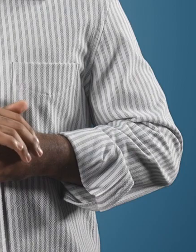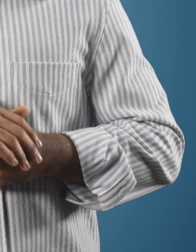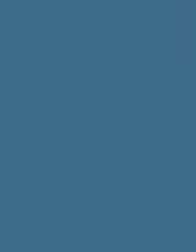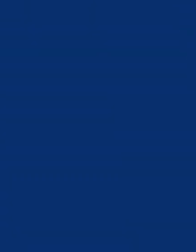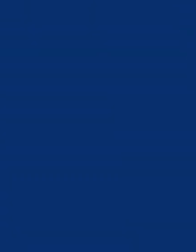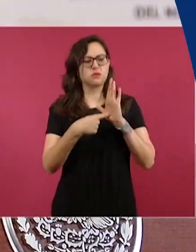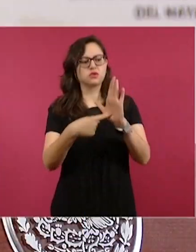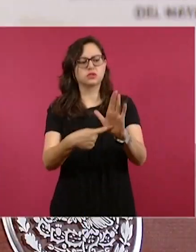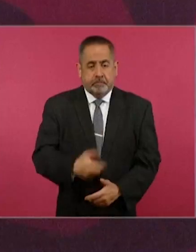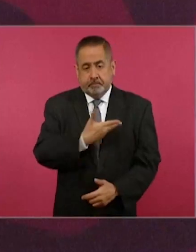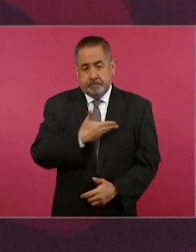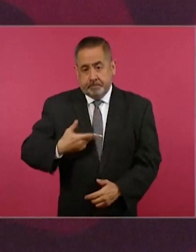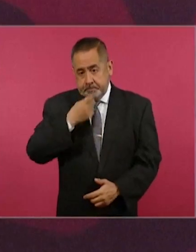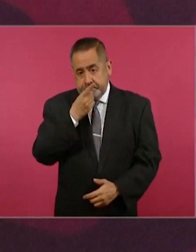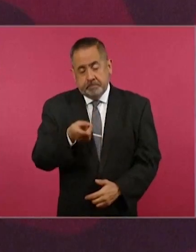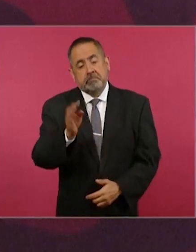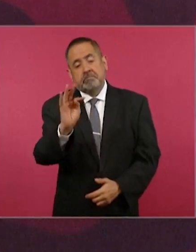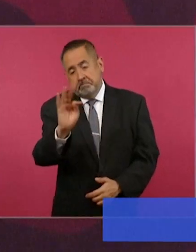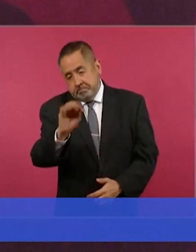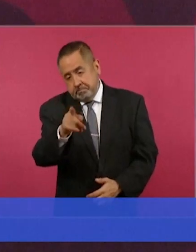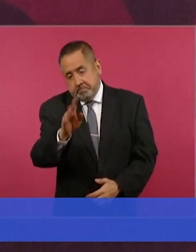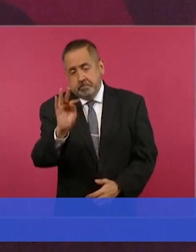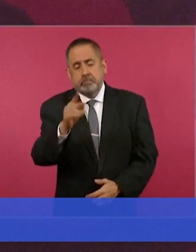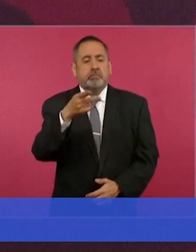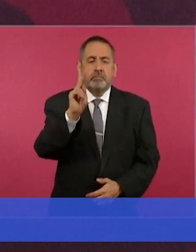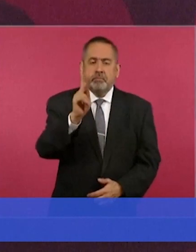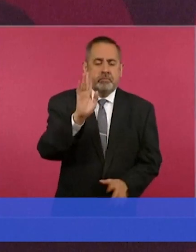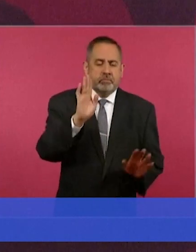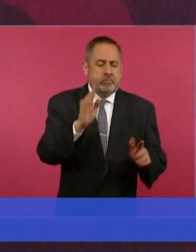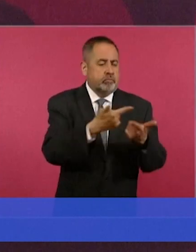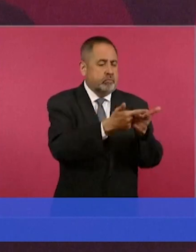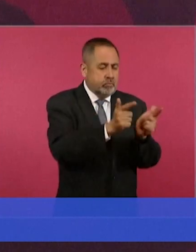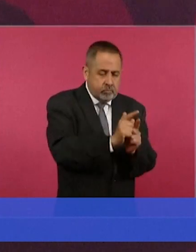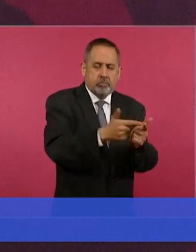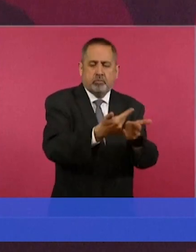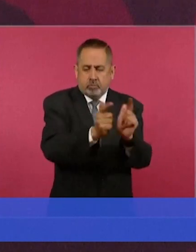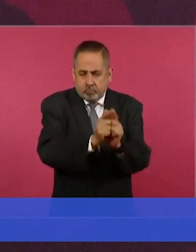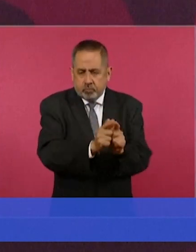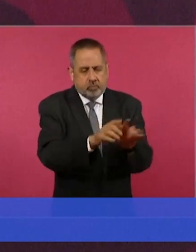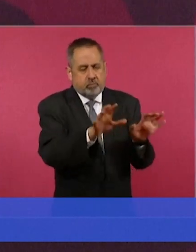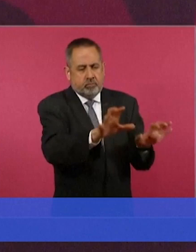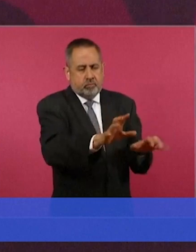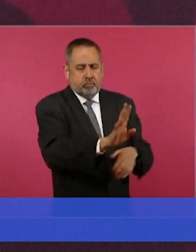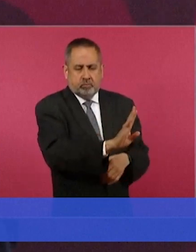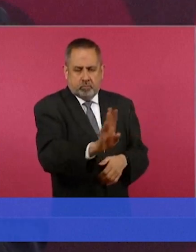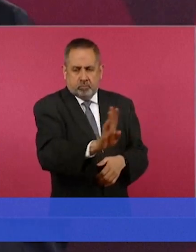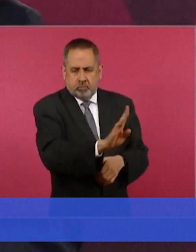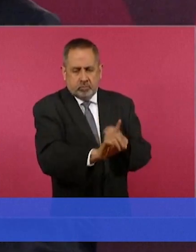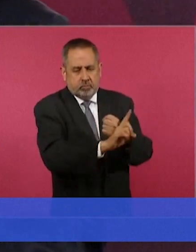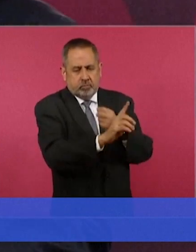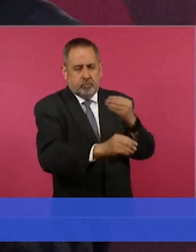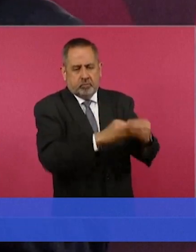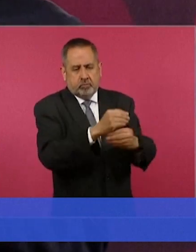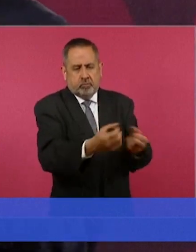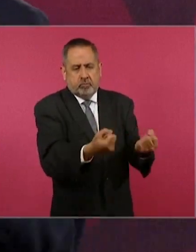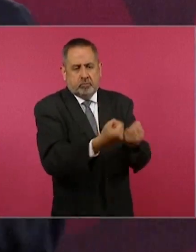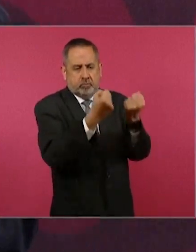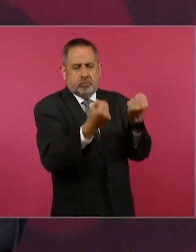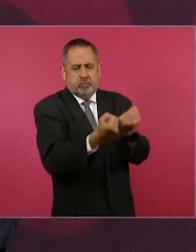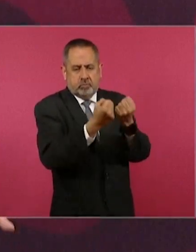AFP. Pero sí son bandas, son dos bandas que se